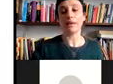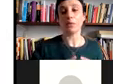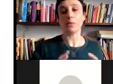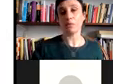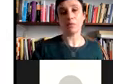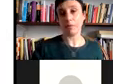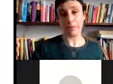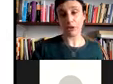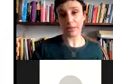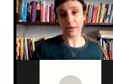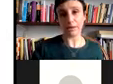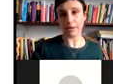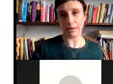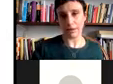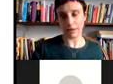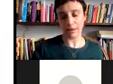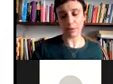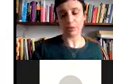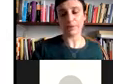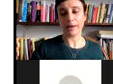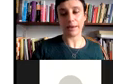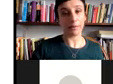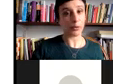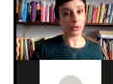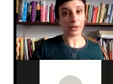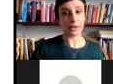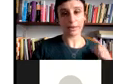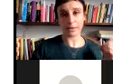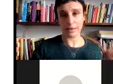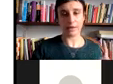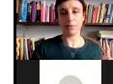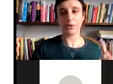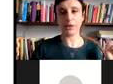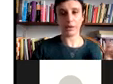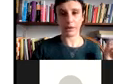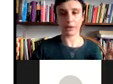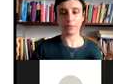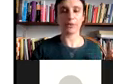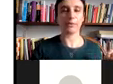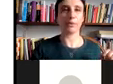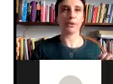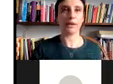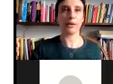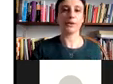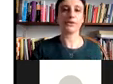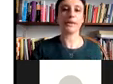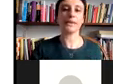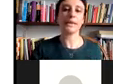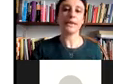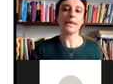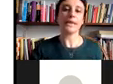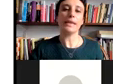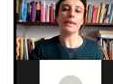era pilotear la propuesta en Buenos Aires y el Gran Buenos Aires, en la región metropolitana de Buenos